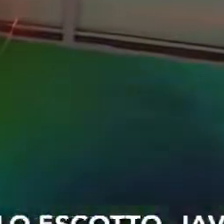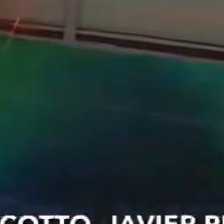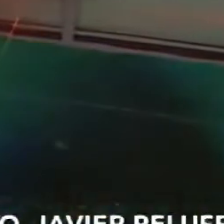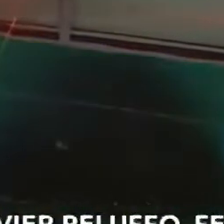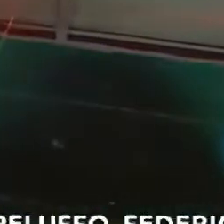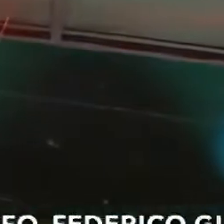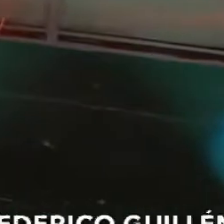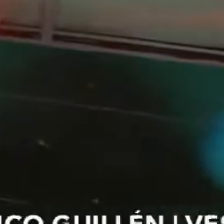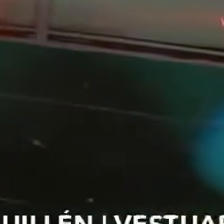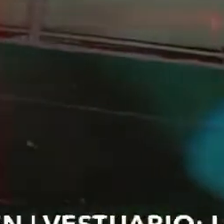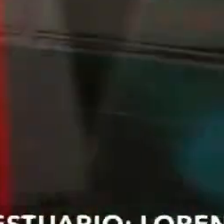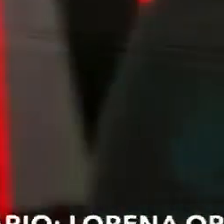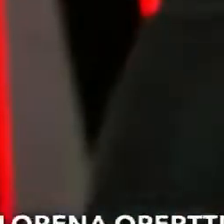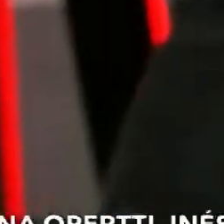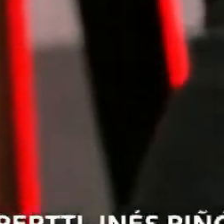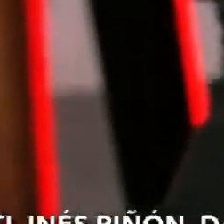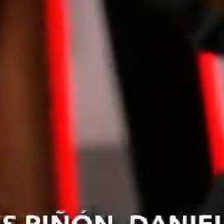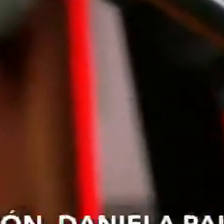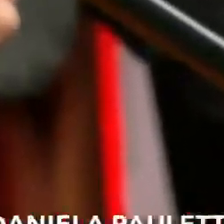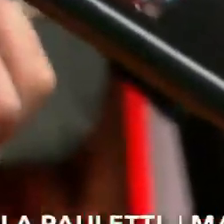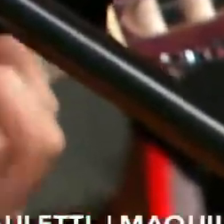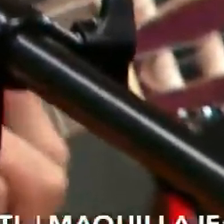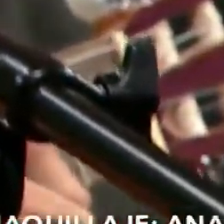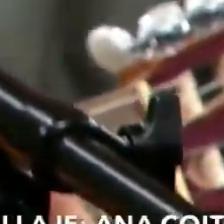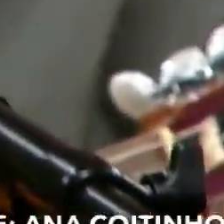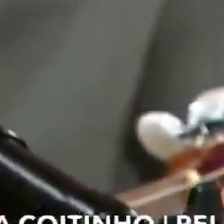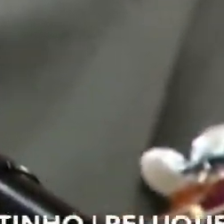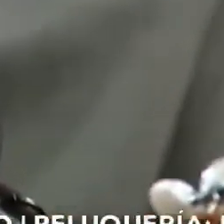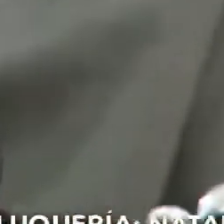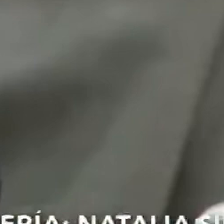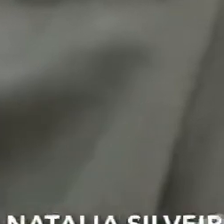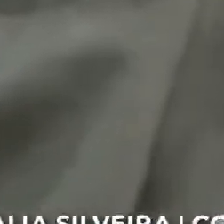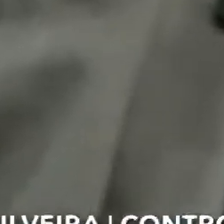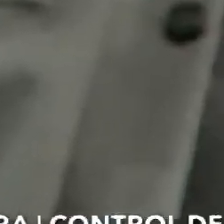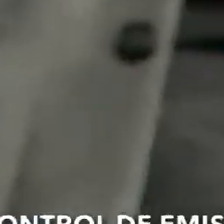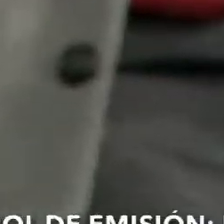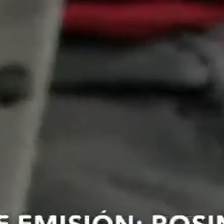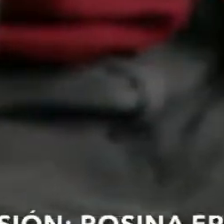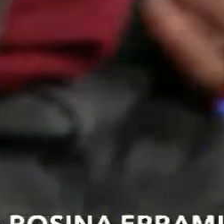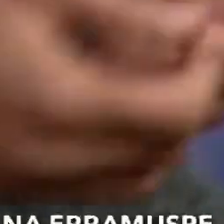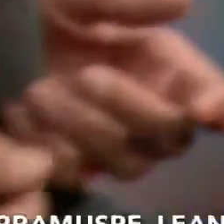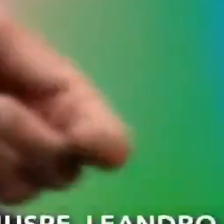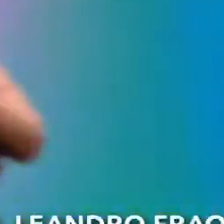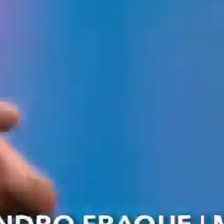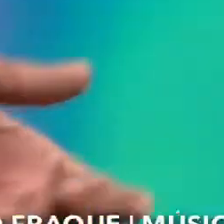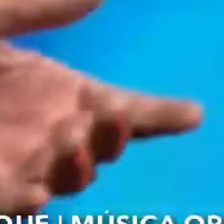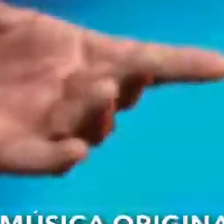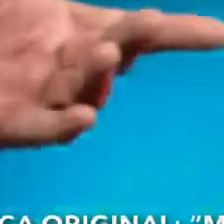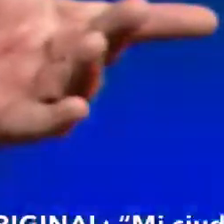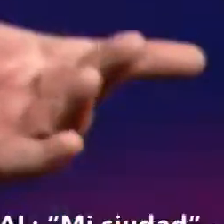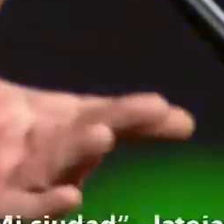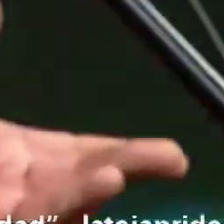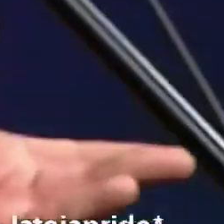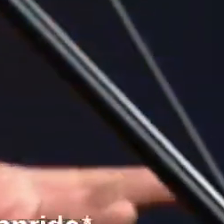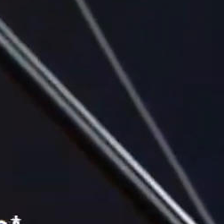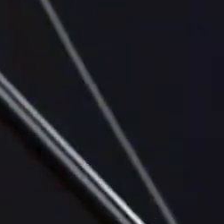el cerro fiel, Villa Española y Peñarol, aduana hermosa que acunó en su